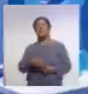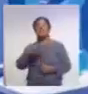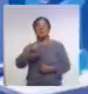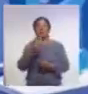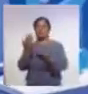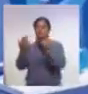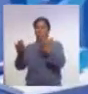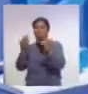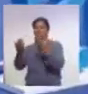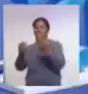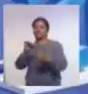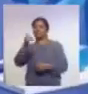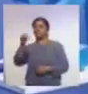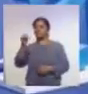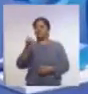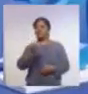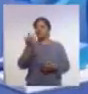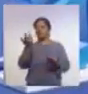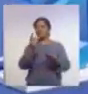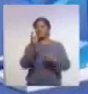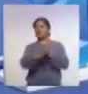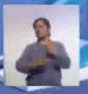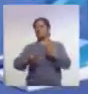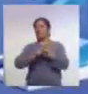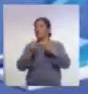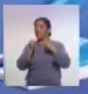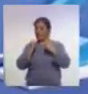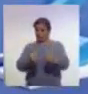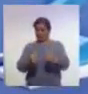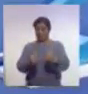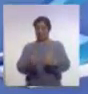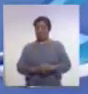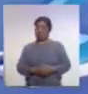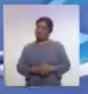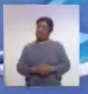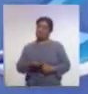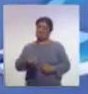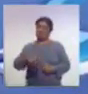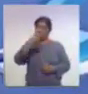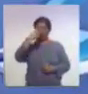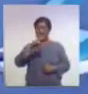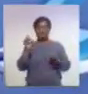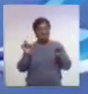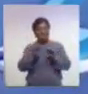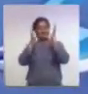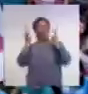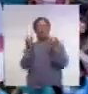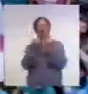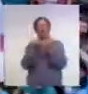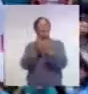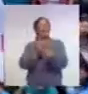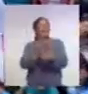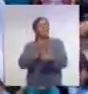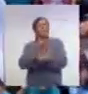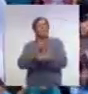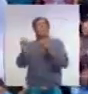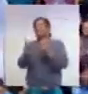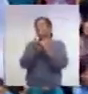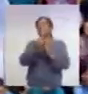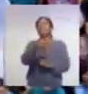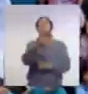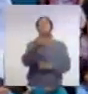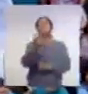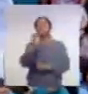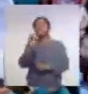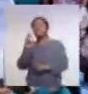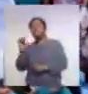de otras delegaciones y países muy fuertes, pues bueno, está dando la sorpresa. Por ahí Brasil se le está acercando con 11 de oro y con un